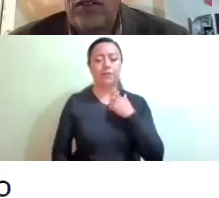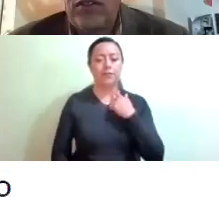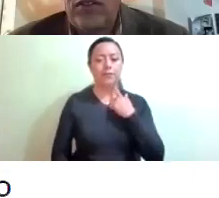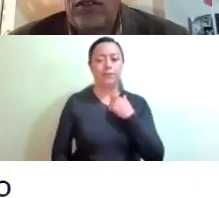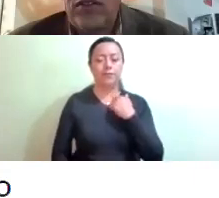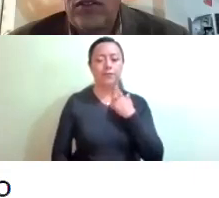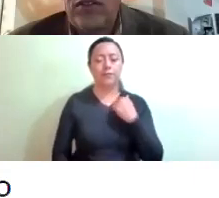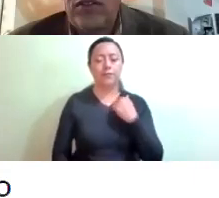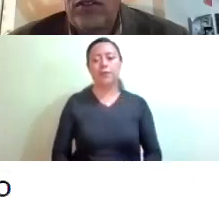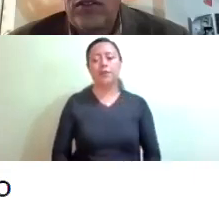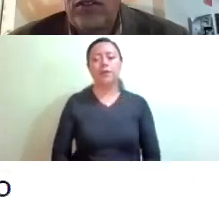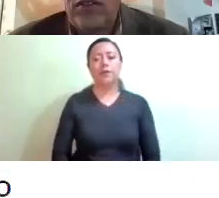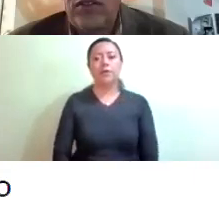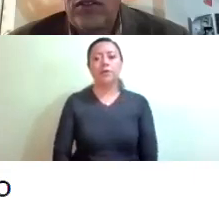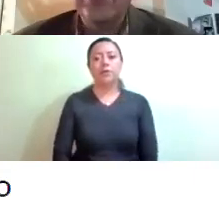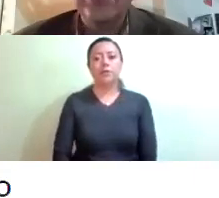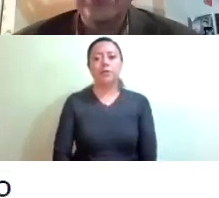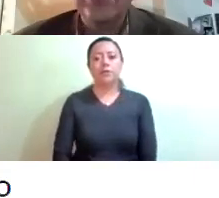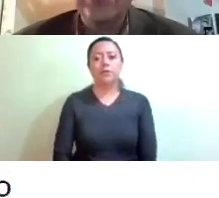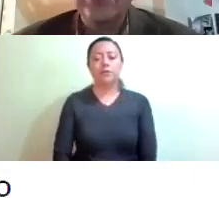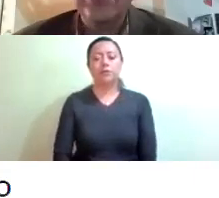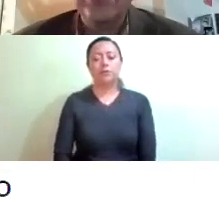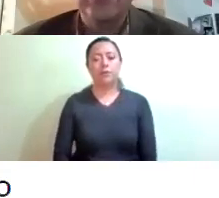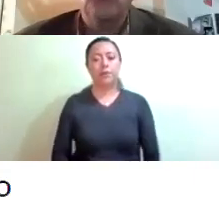necesidad hasta de hacer un